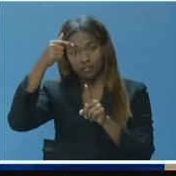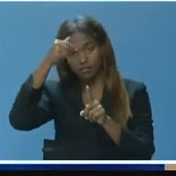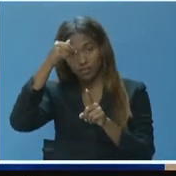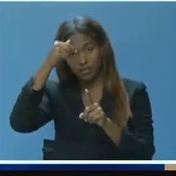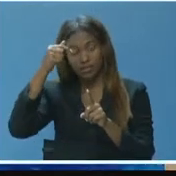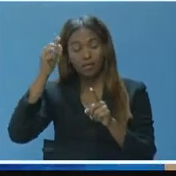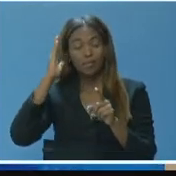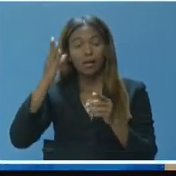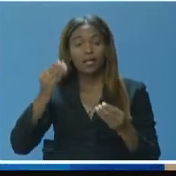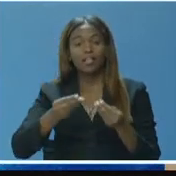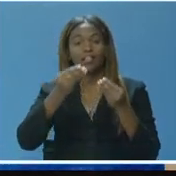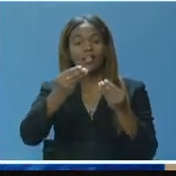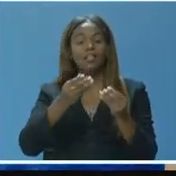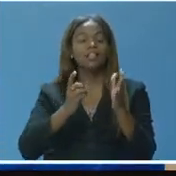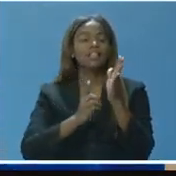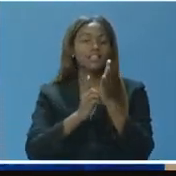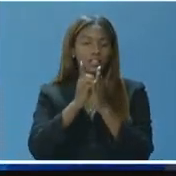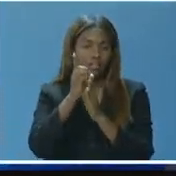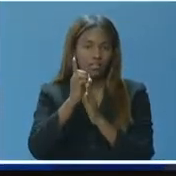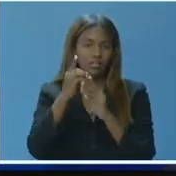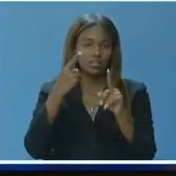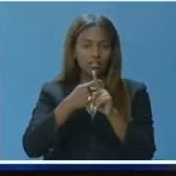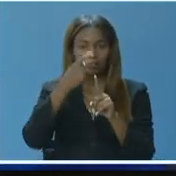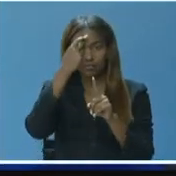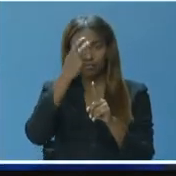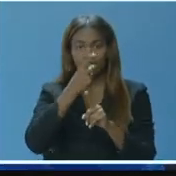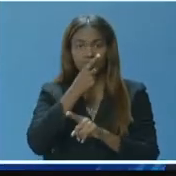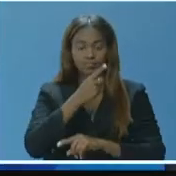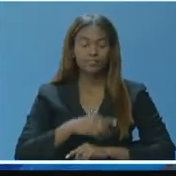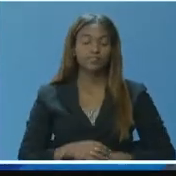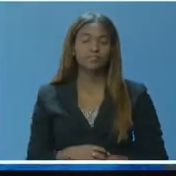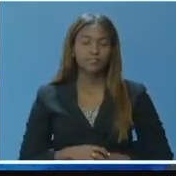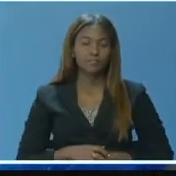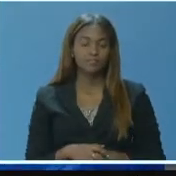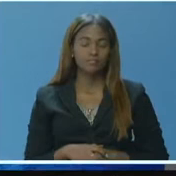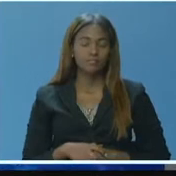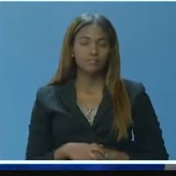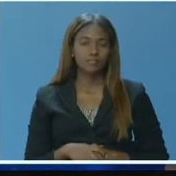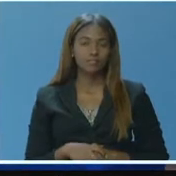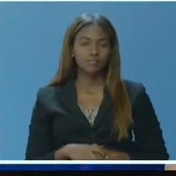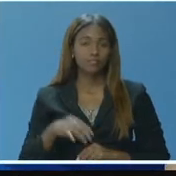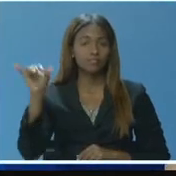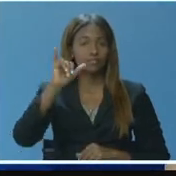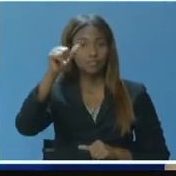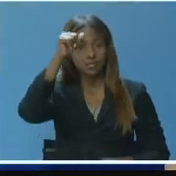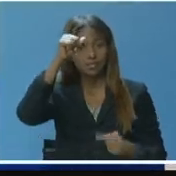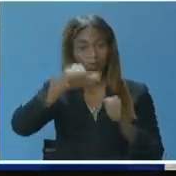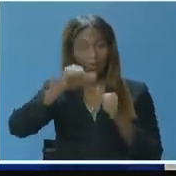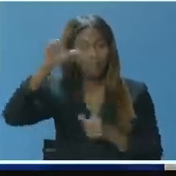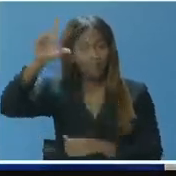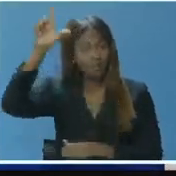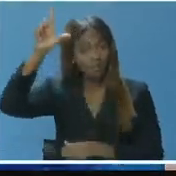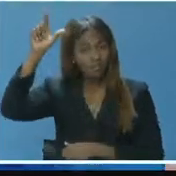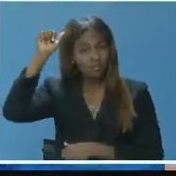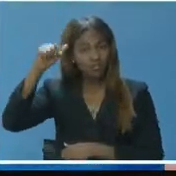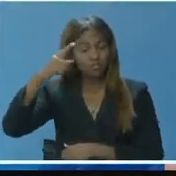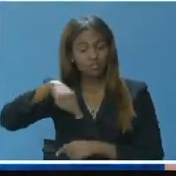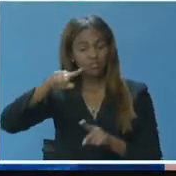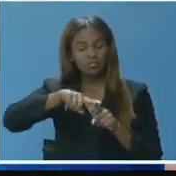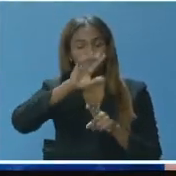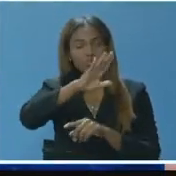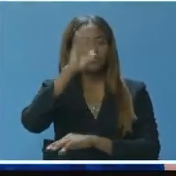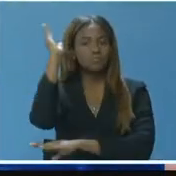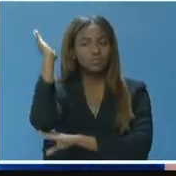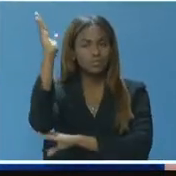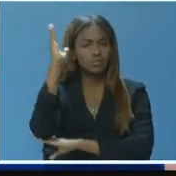que promuevan el desarrollo de la República Dominicana. Se recuerda que Luis Abinader, durante su campaña